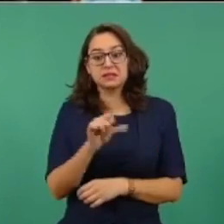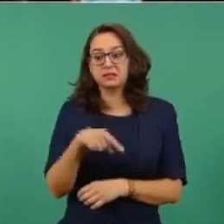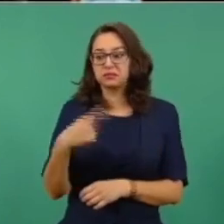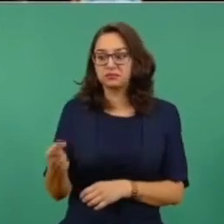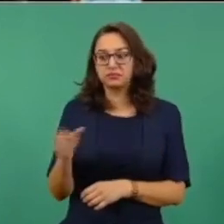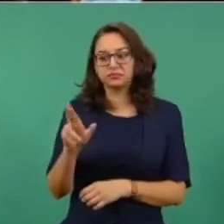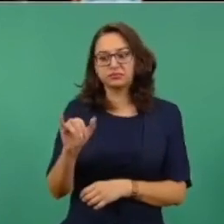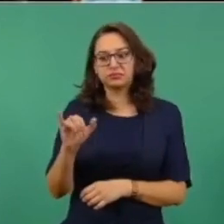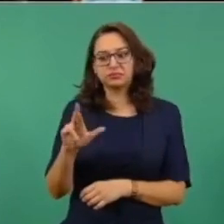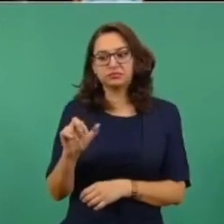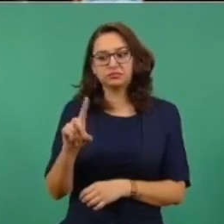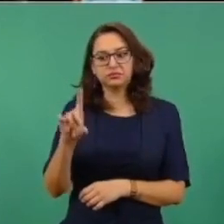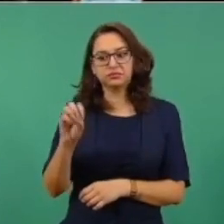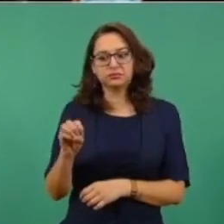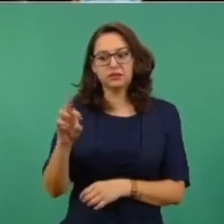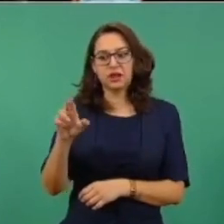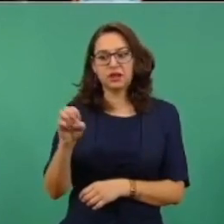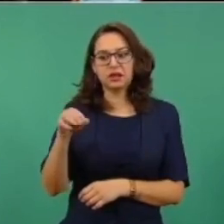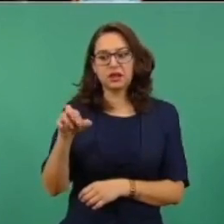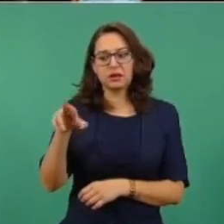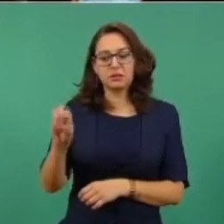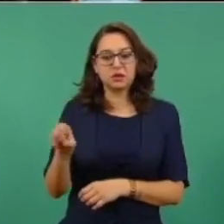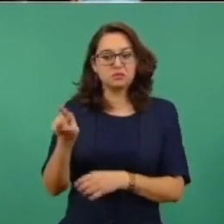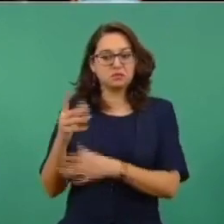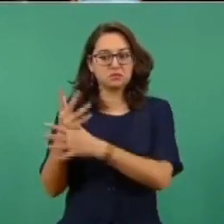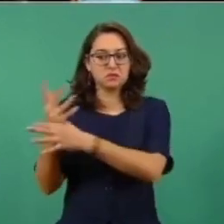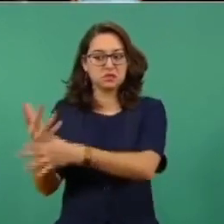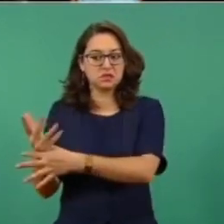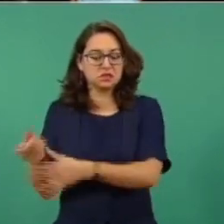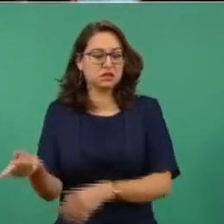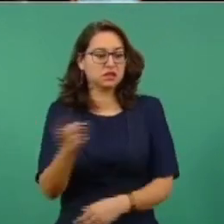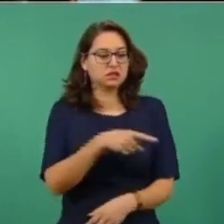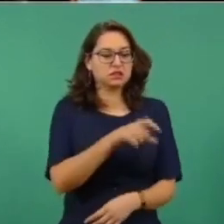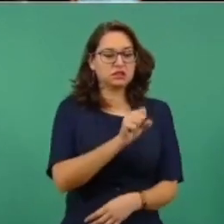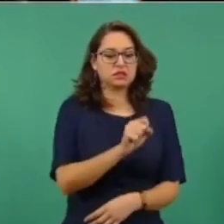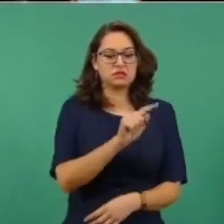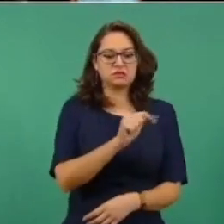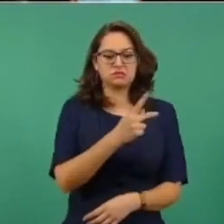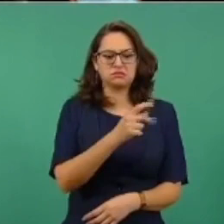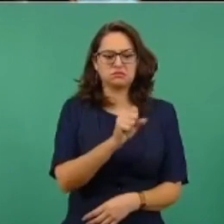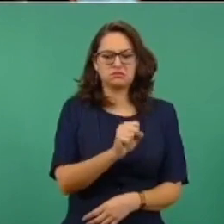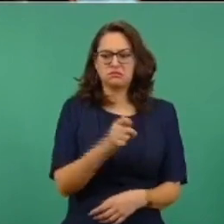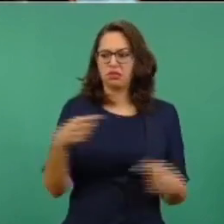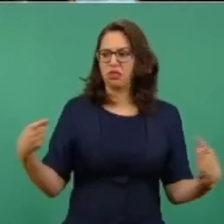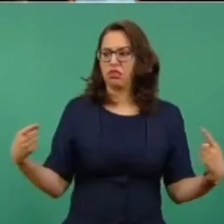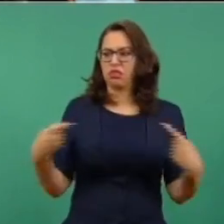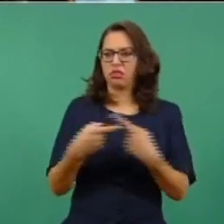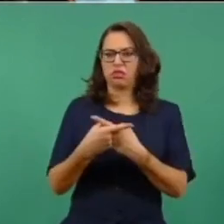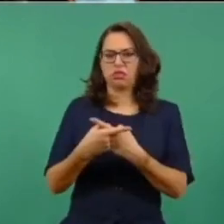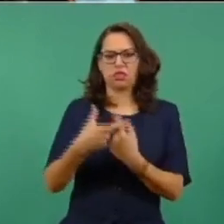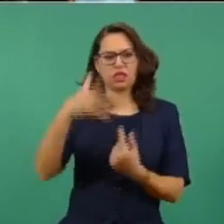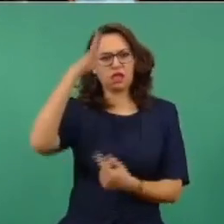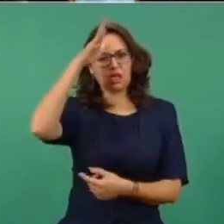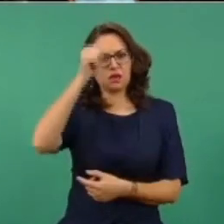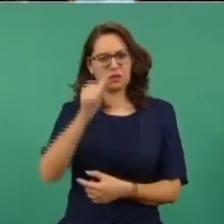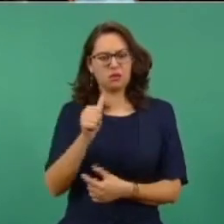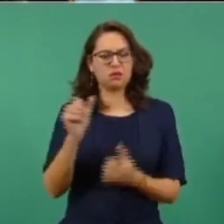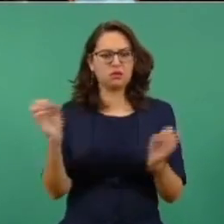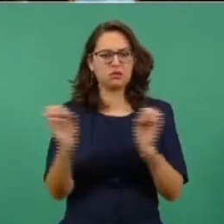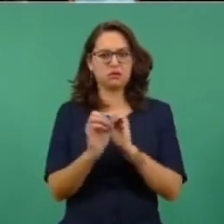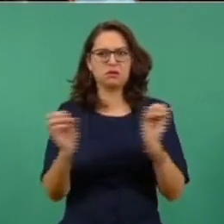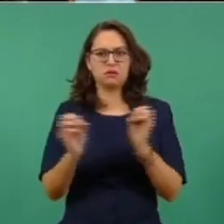algo que la misma Secretaría de Trabajo y Previsión Social desmiente. No hay tal acuerdo